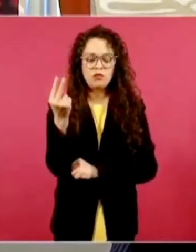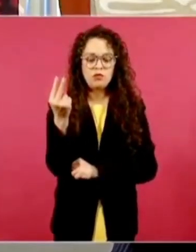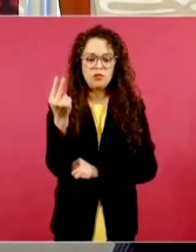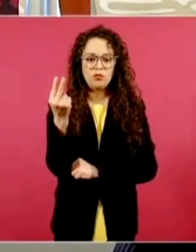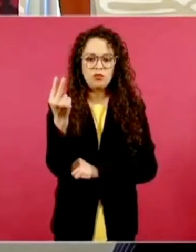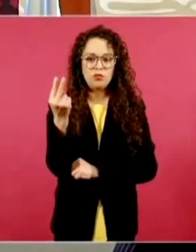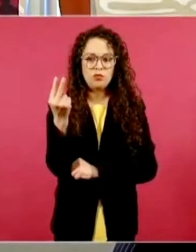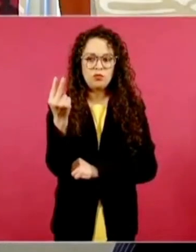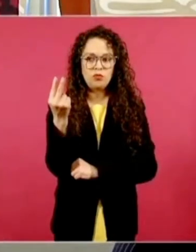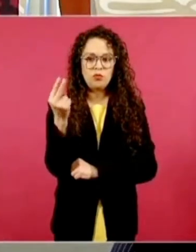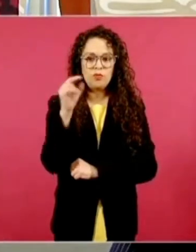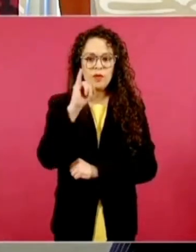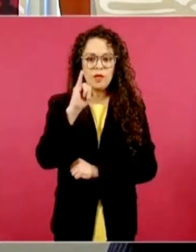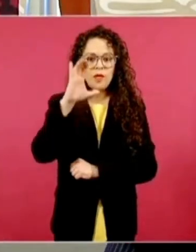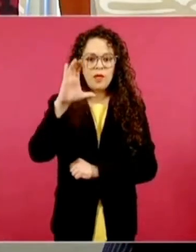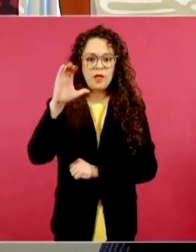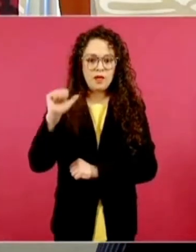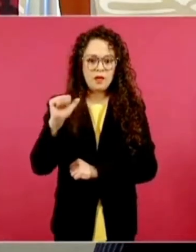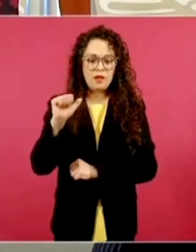ICA,